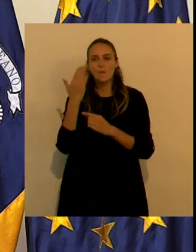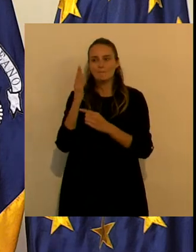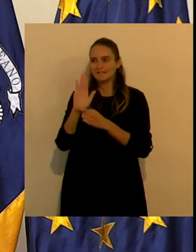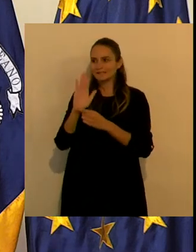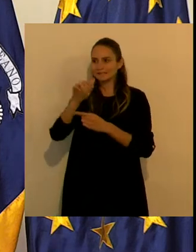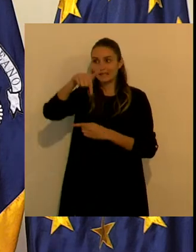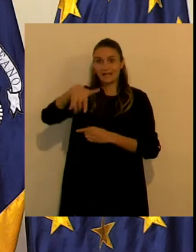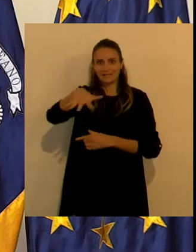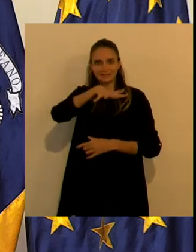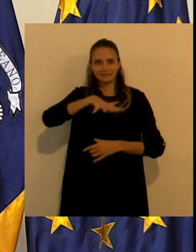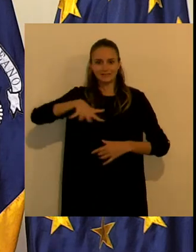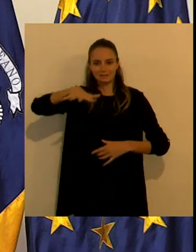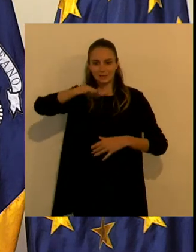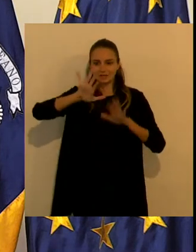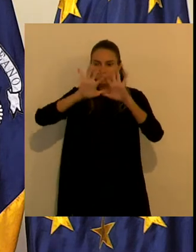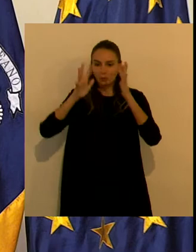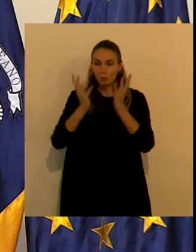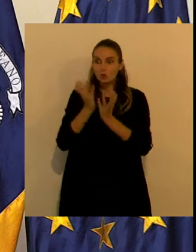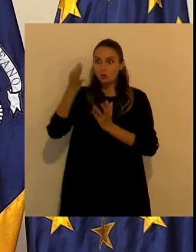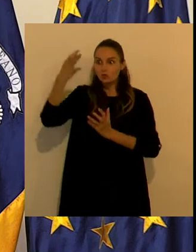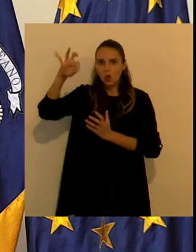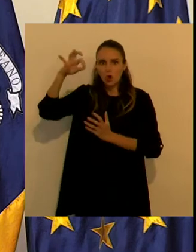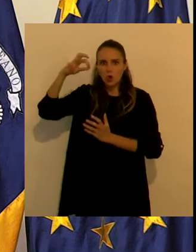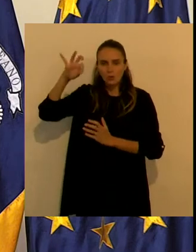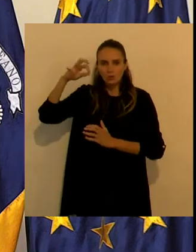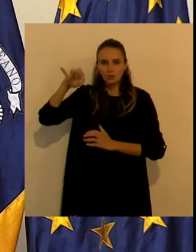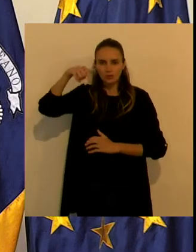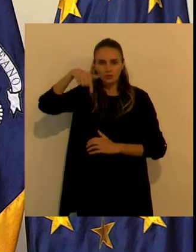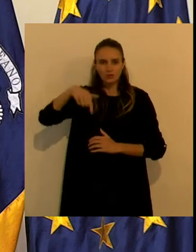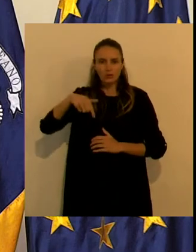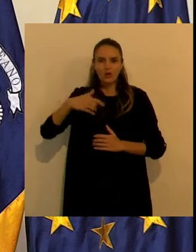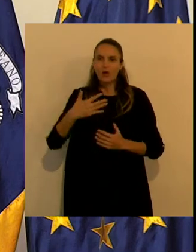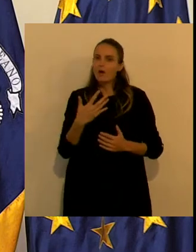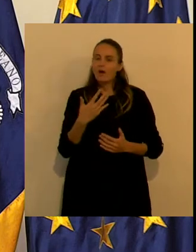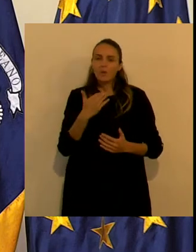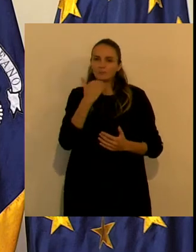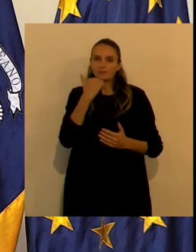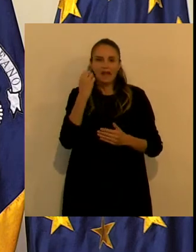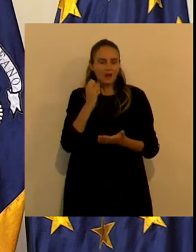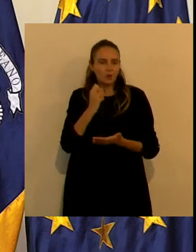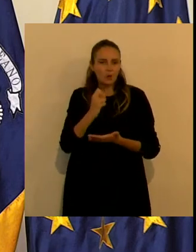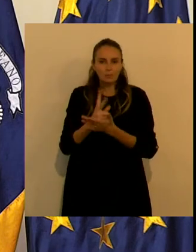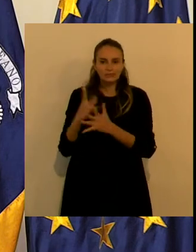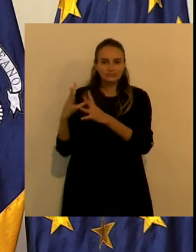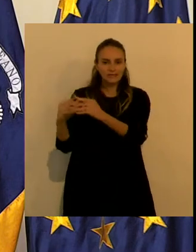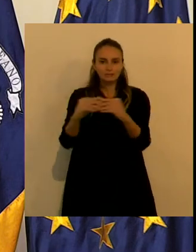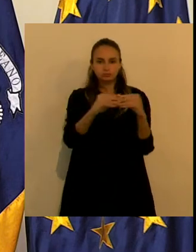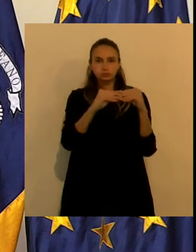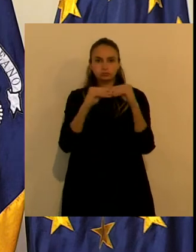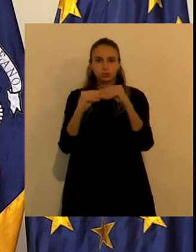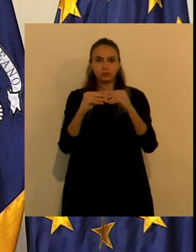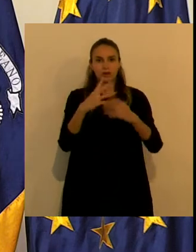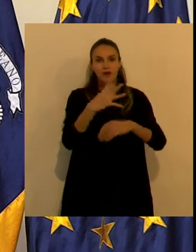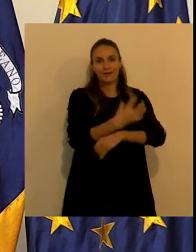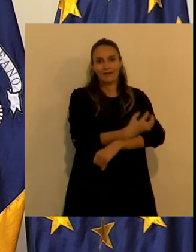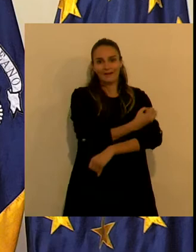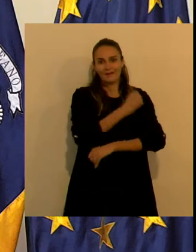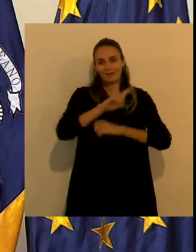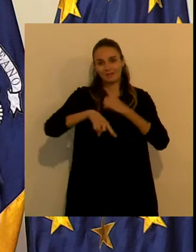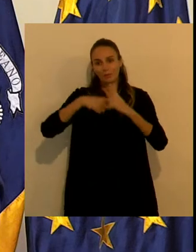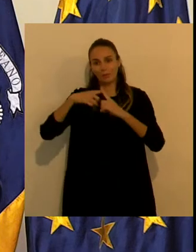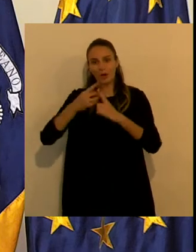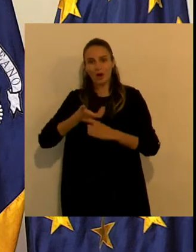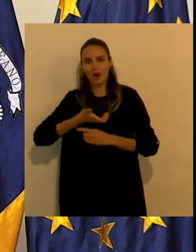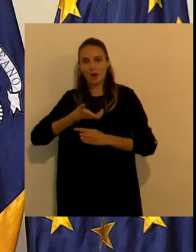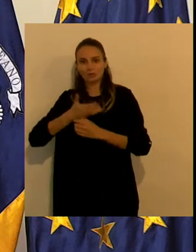en el mundo, como decía Garrick, una apuesta conjunta impulsada entre el Cabildo, el Ayuntamiento de Santa